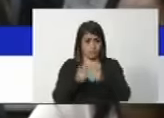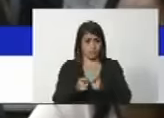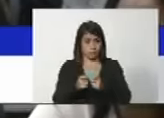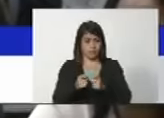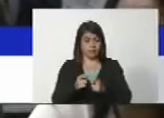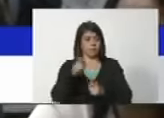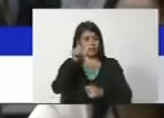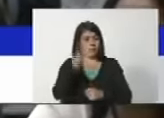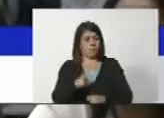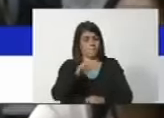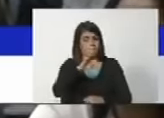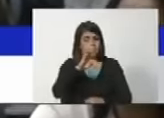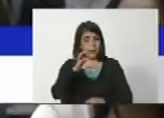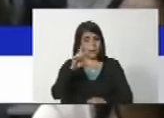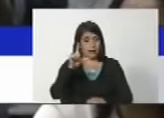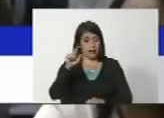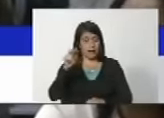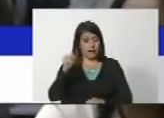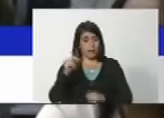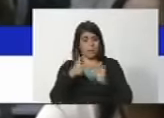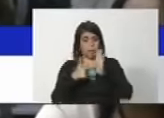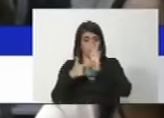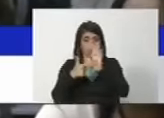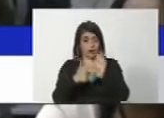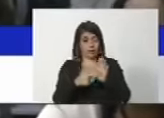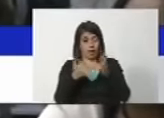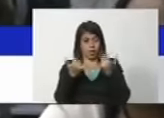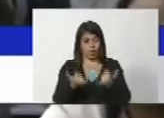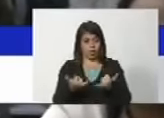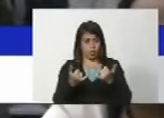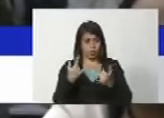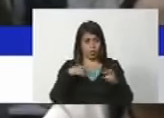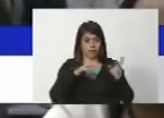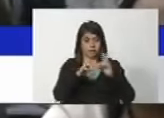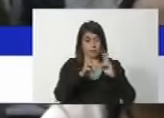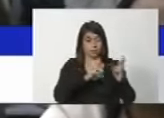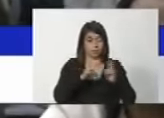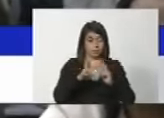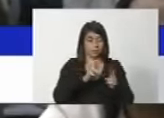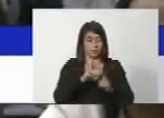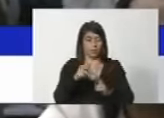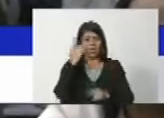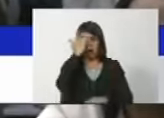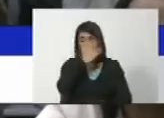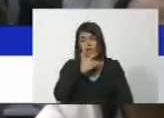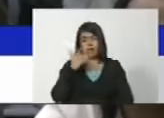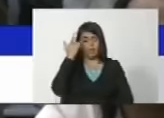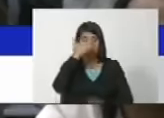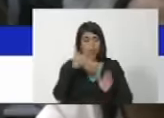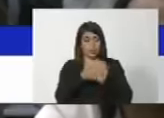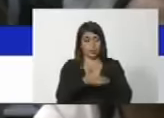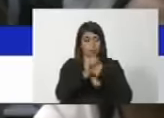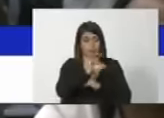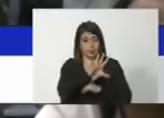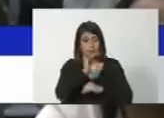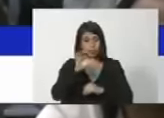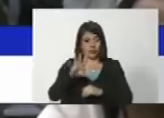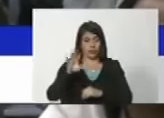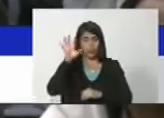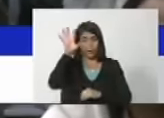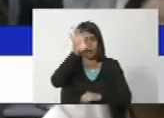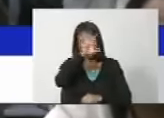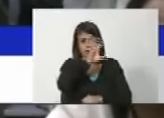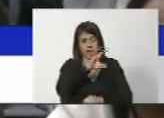la compañera Belén es una muestra de ello. En los actuales momentos tenemos relaciones con el continente africano a través de 55